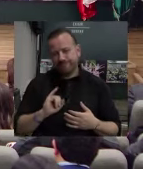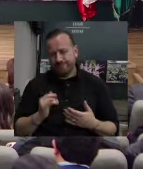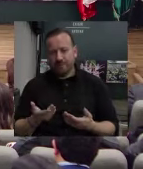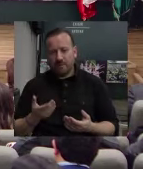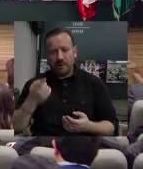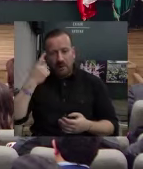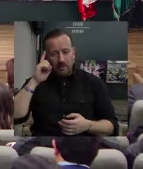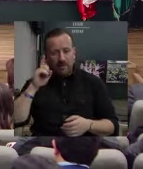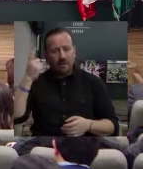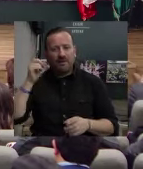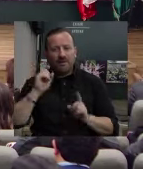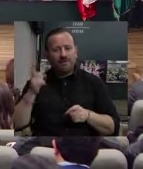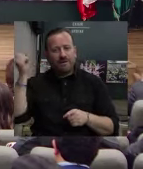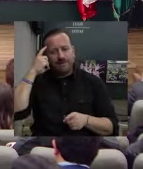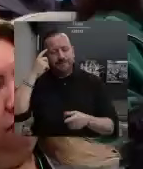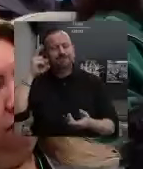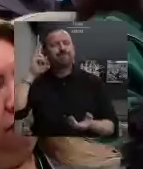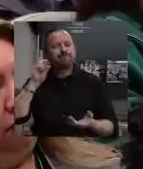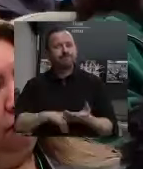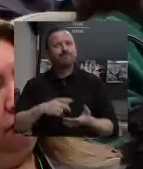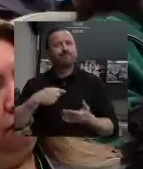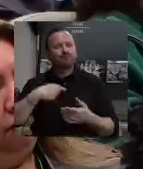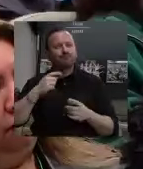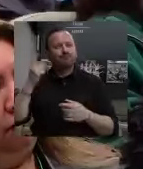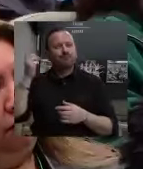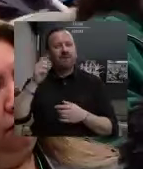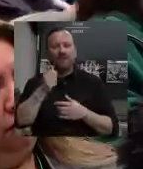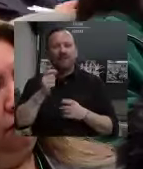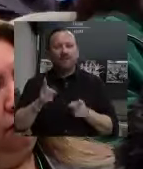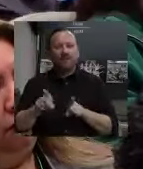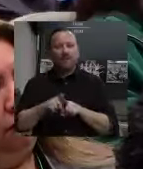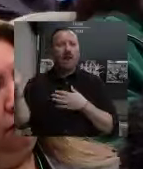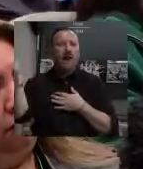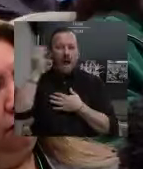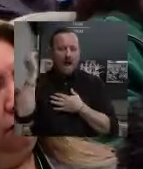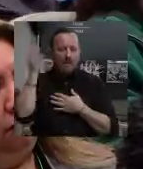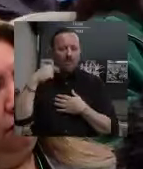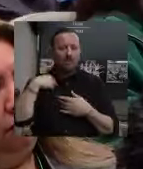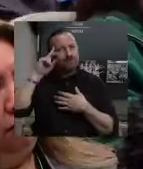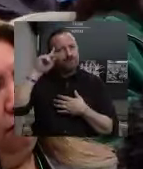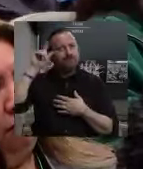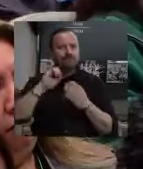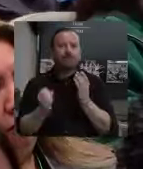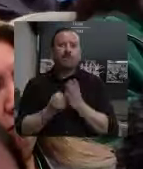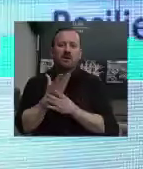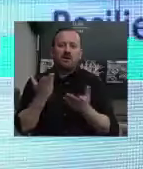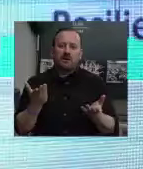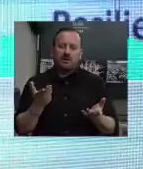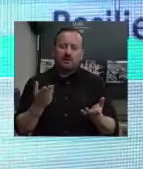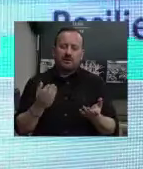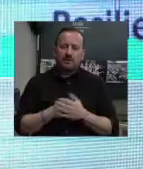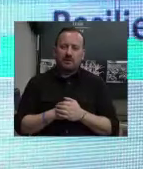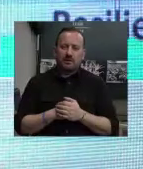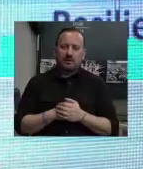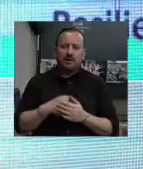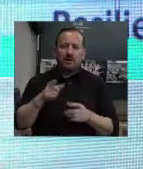pero hay que creer hay que aprender a reinventarse que es una palabra muy bella